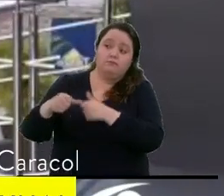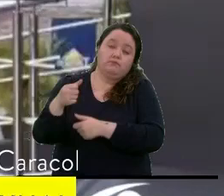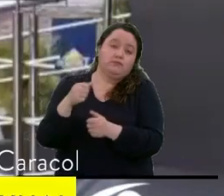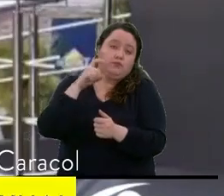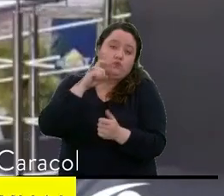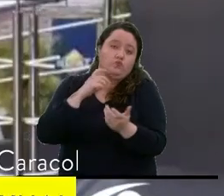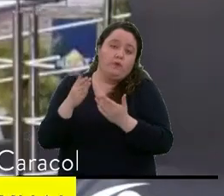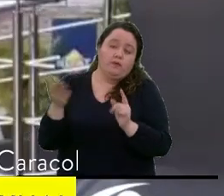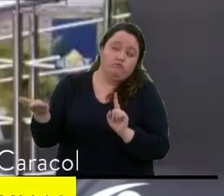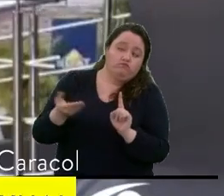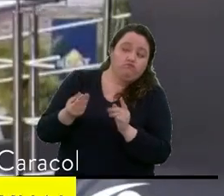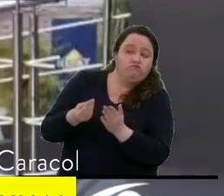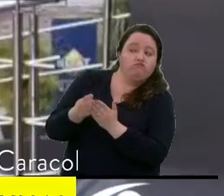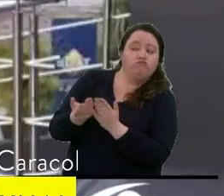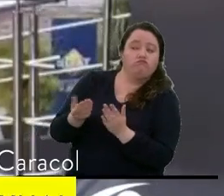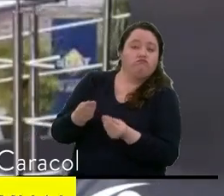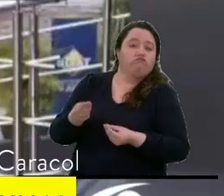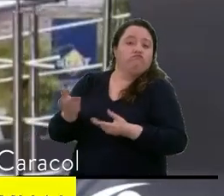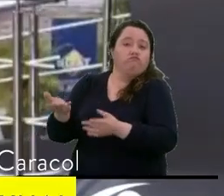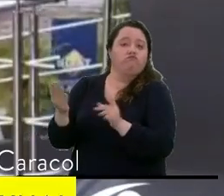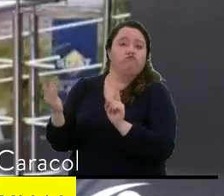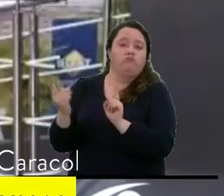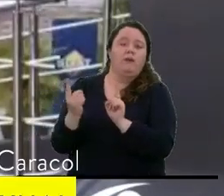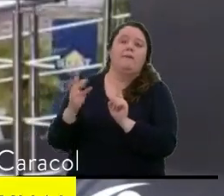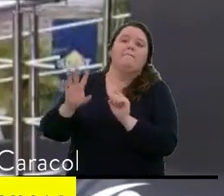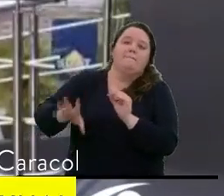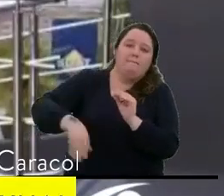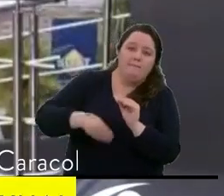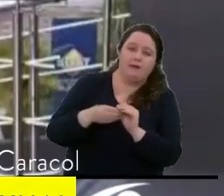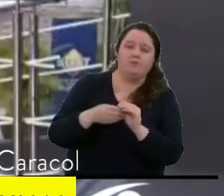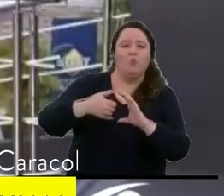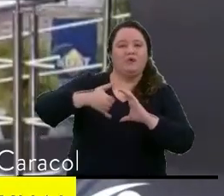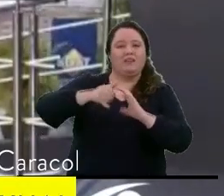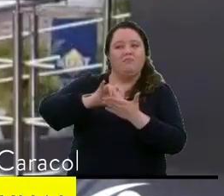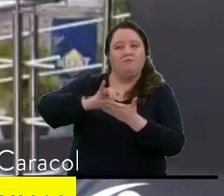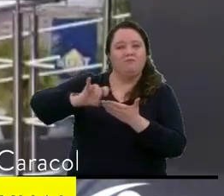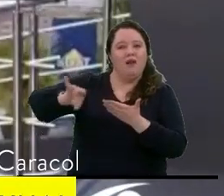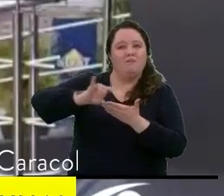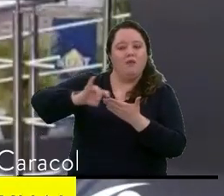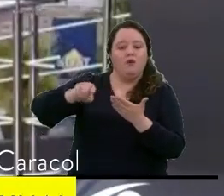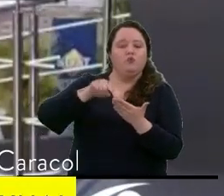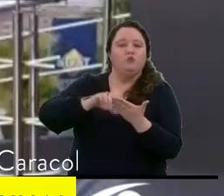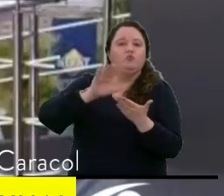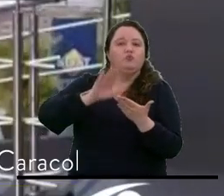sexuales, además de haberle enviado por WhatsApp material pornográfico.